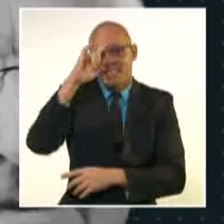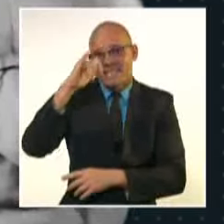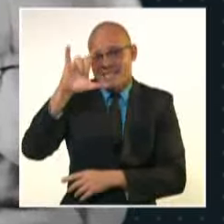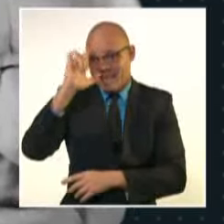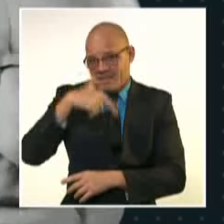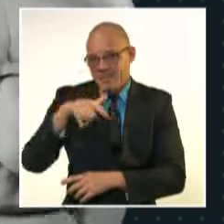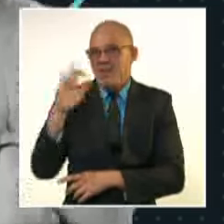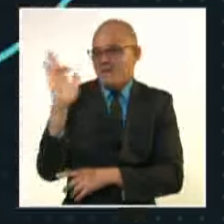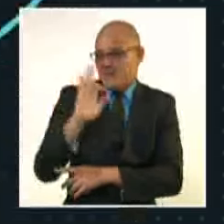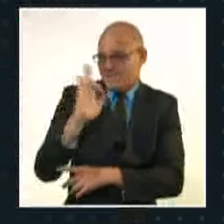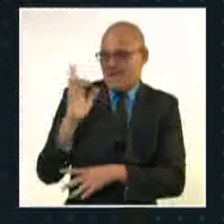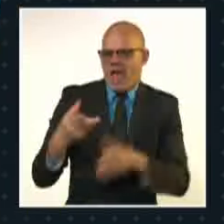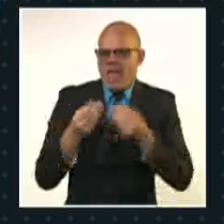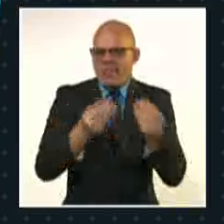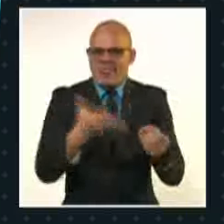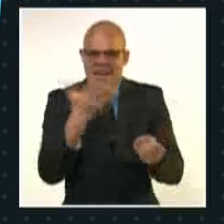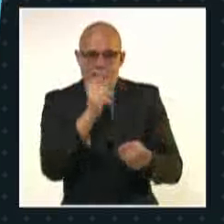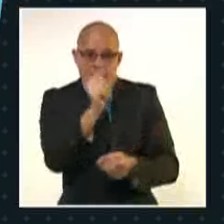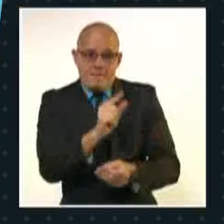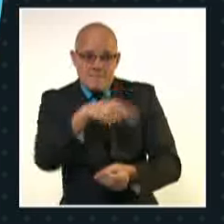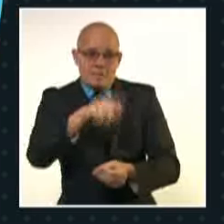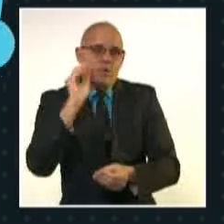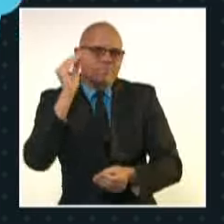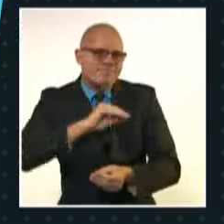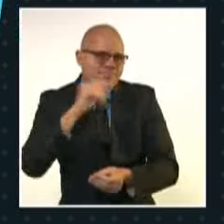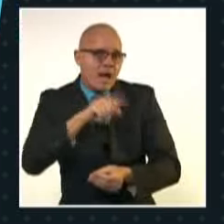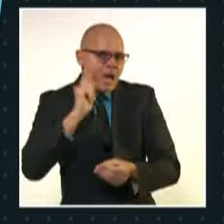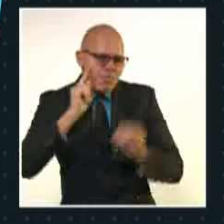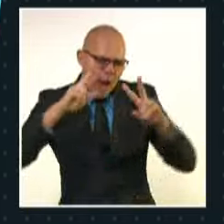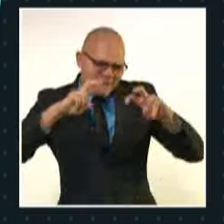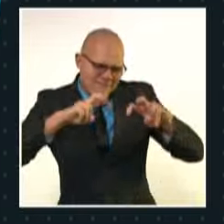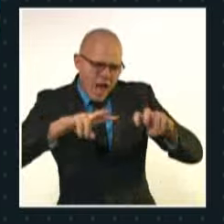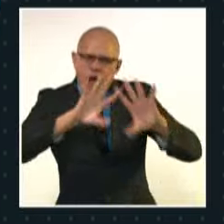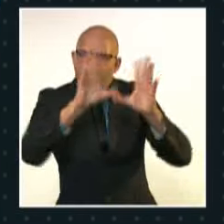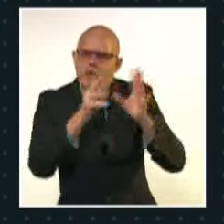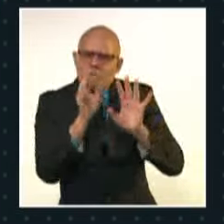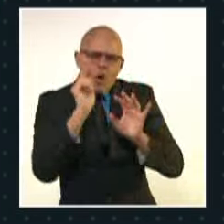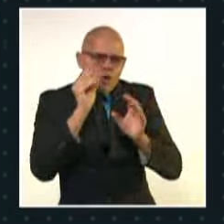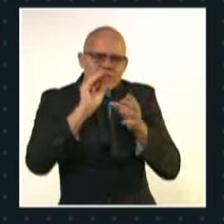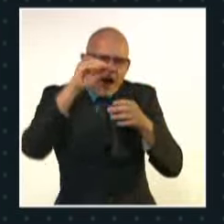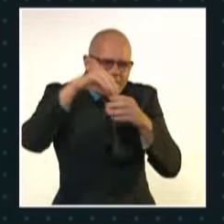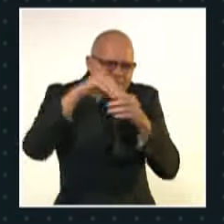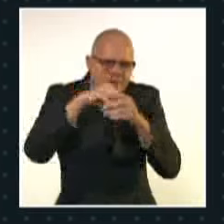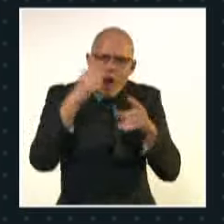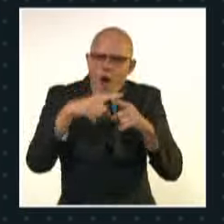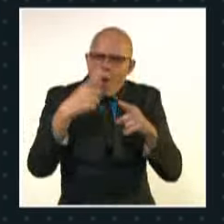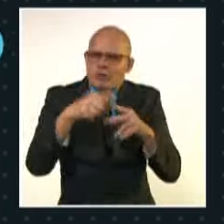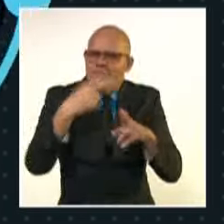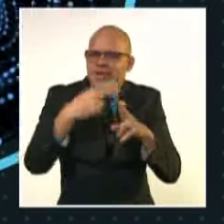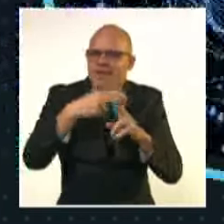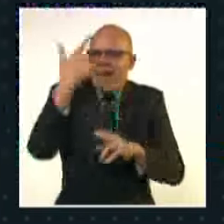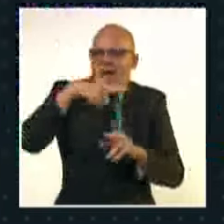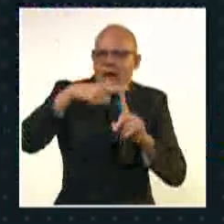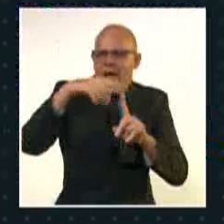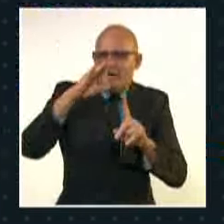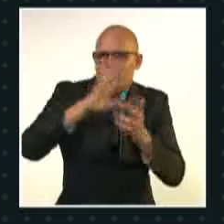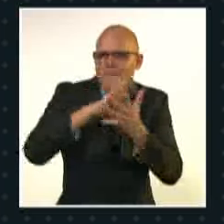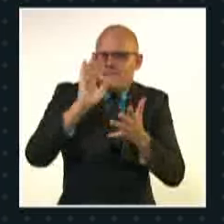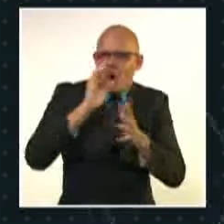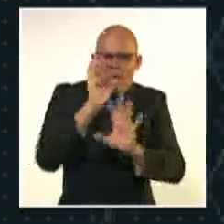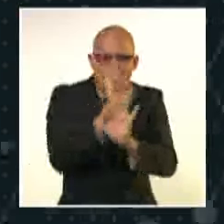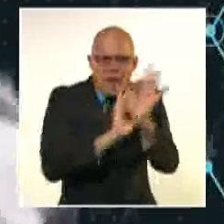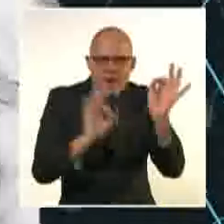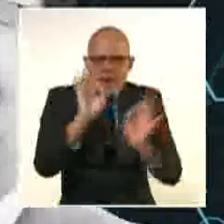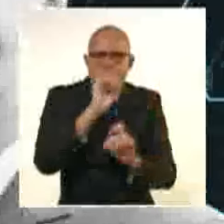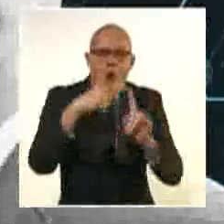de estudio que tiene como centro el fascinante mundo subatómico y su potencial para impulsar la computación y las comunicaciones. En